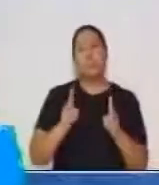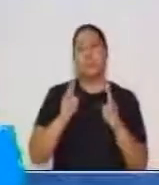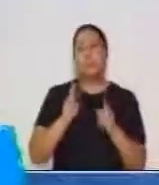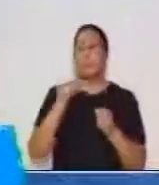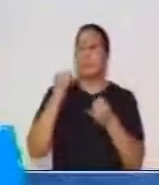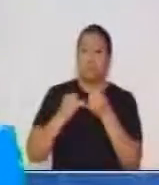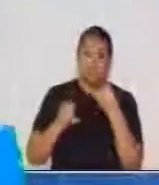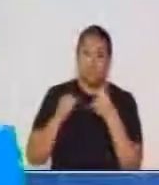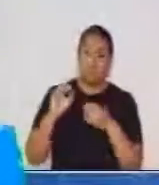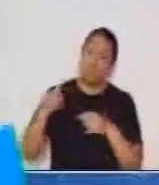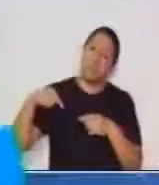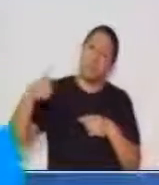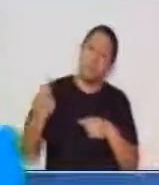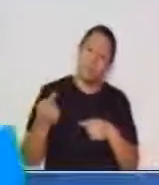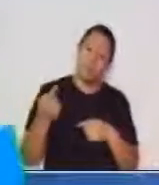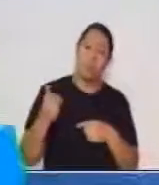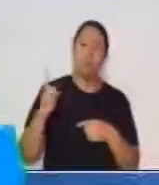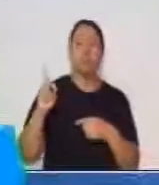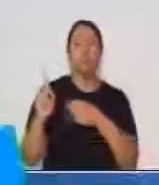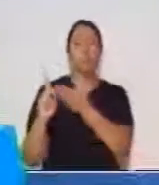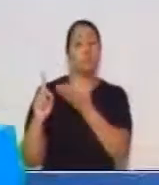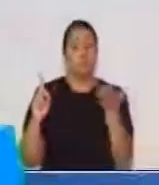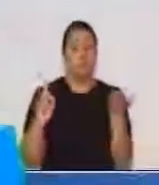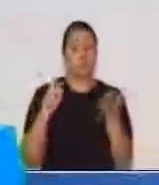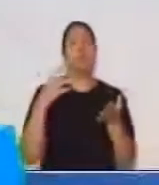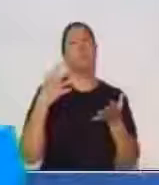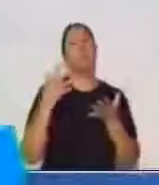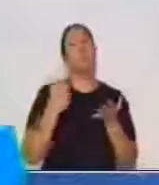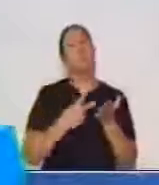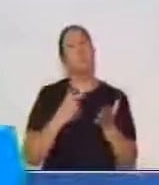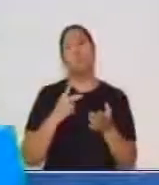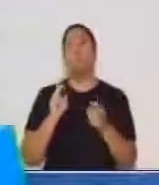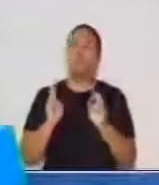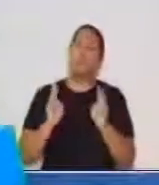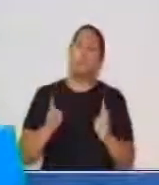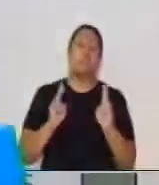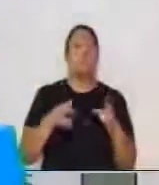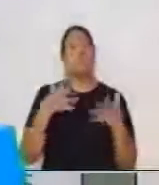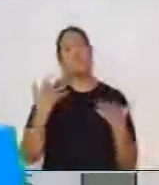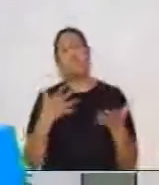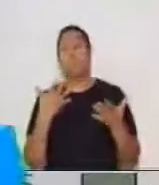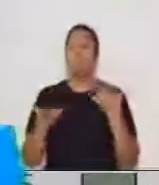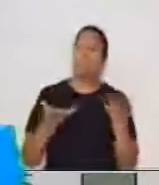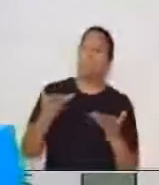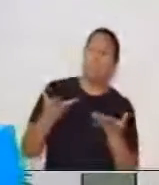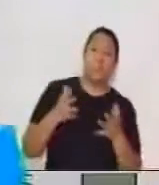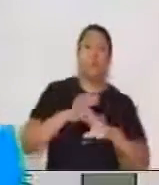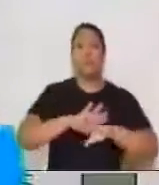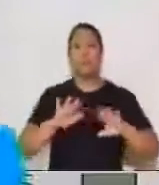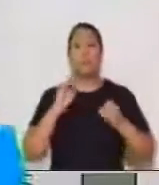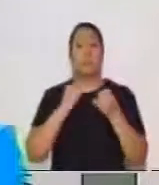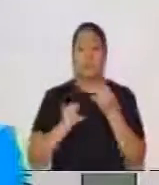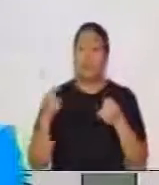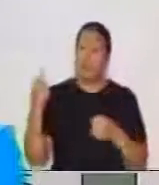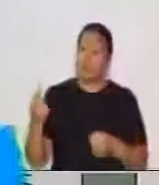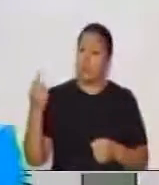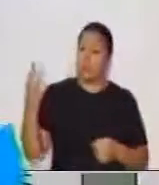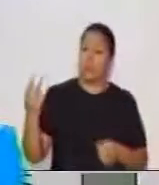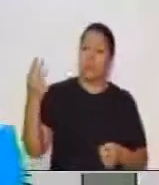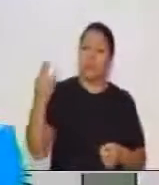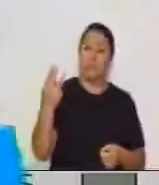a conocer sus puntos de vista, exponen sus opiniones, dan a conocerlo, respetan los turnos